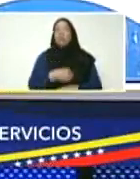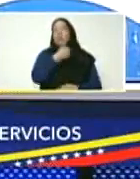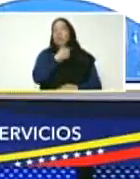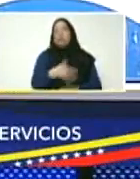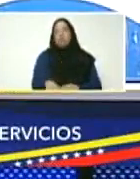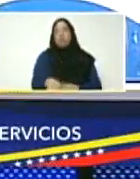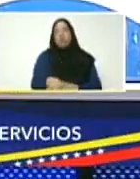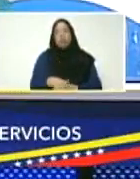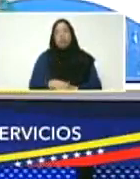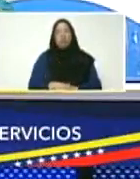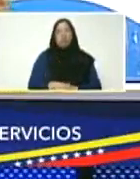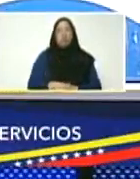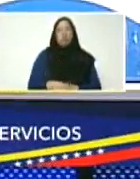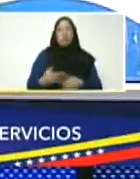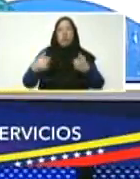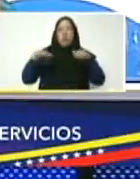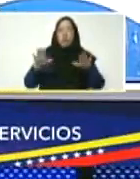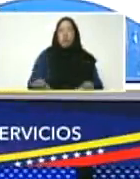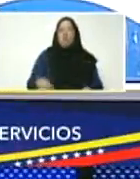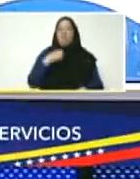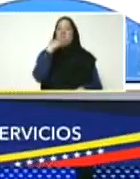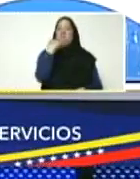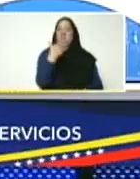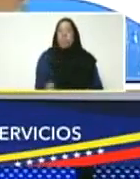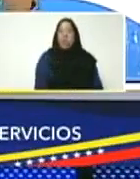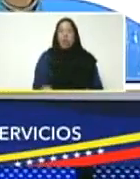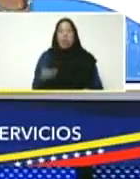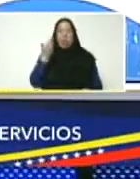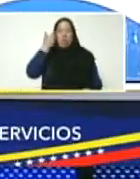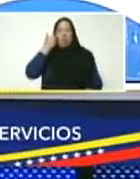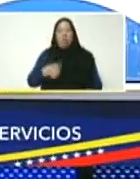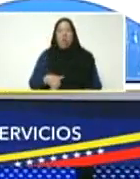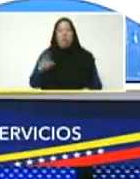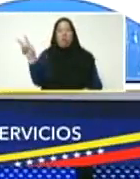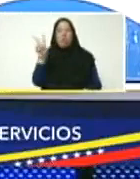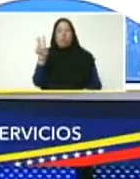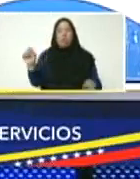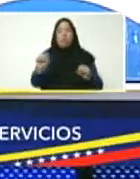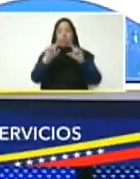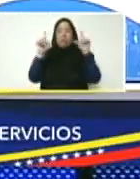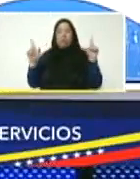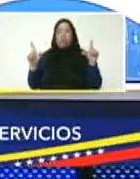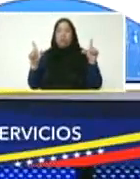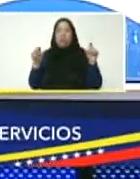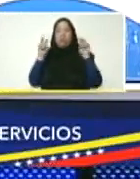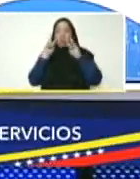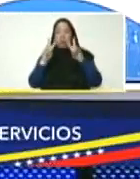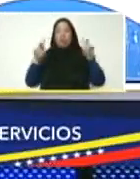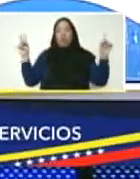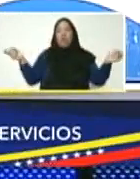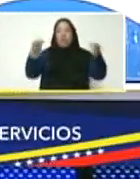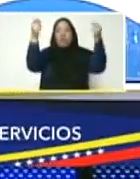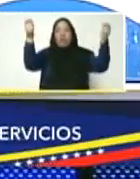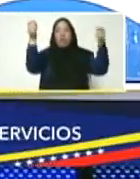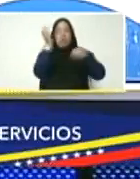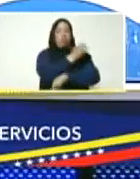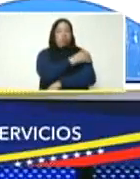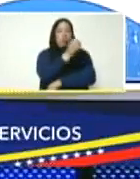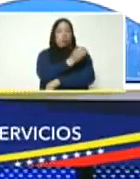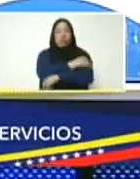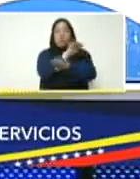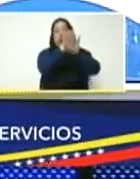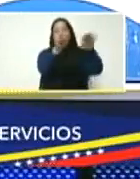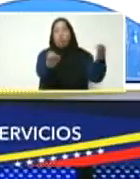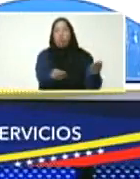destrozado, colapsado, destruido, feo, horrible. Eso es lo que vende la ultraderecha en el mundo.